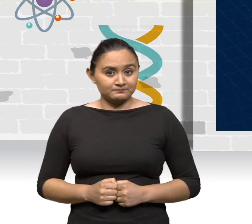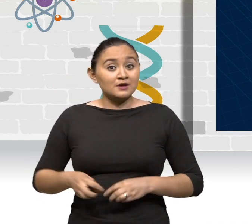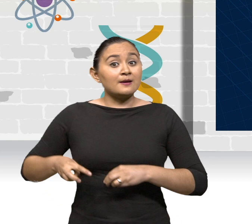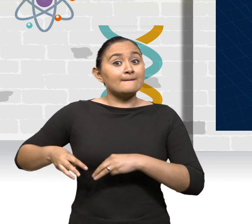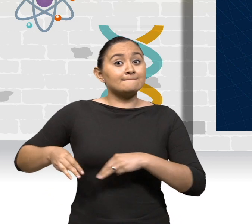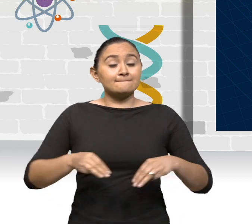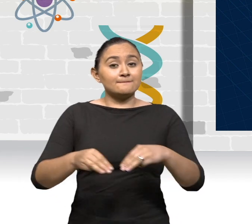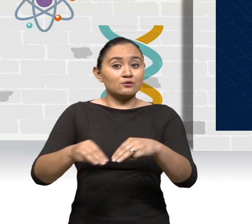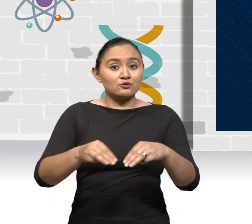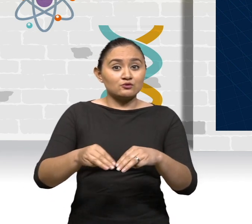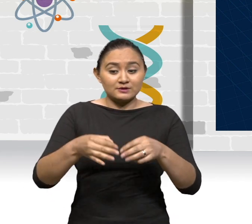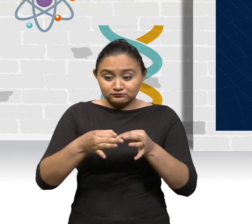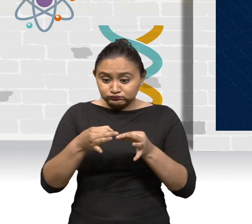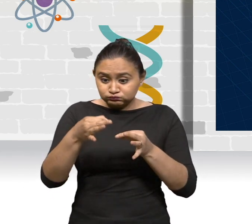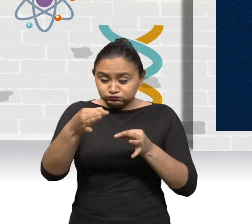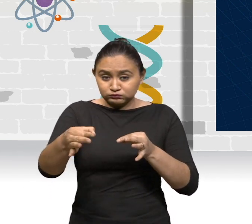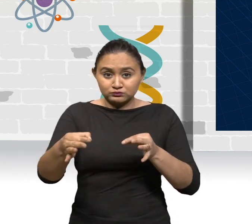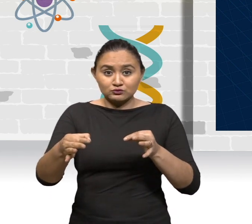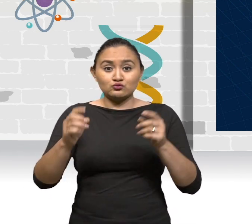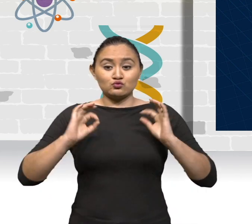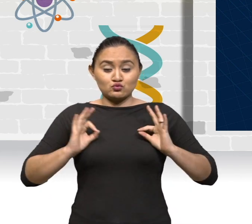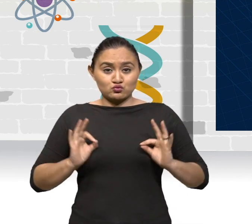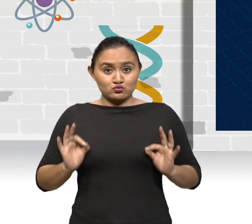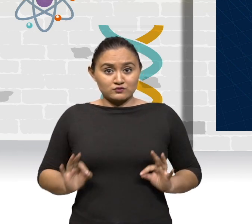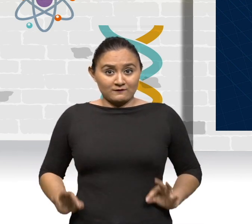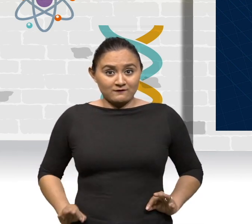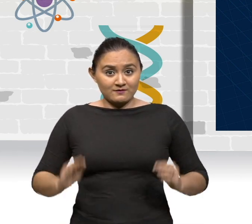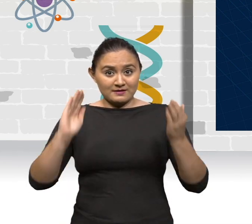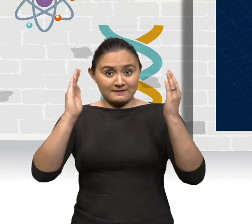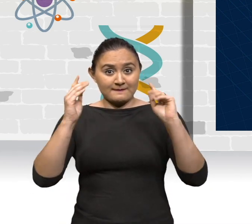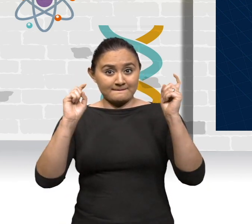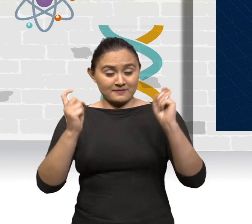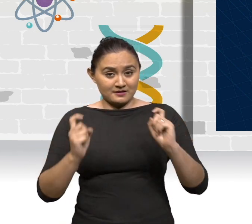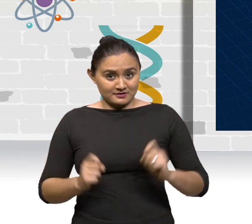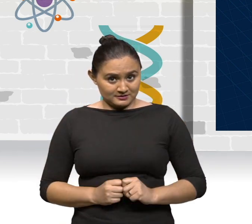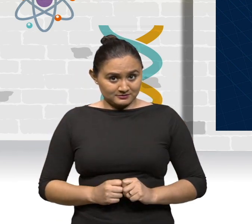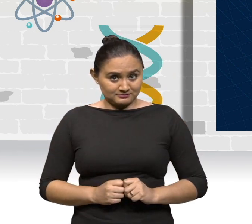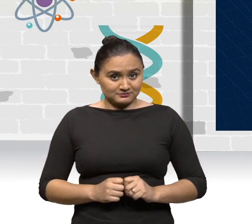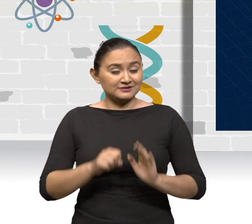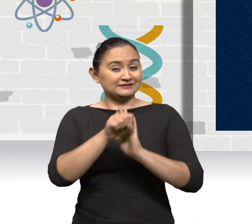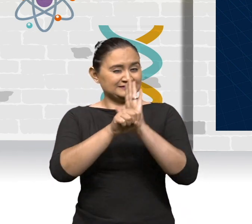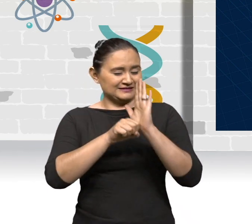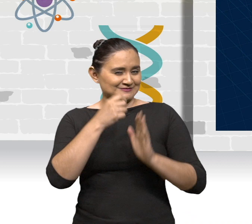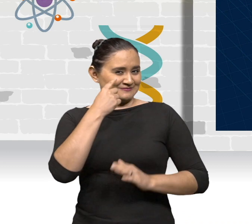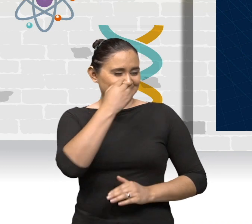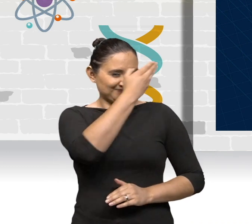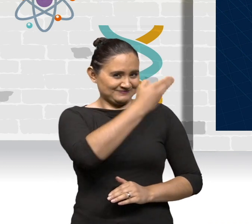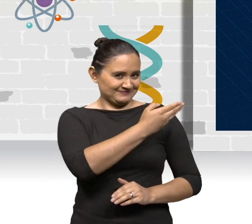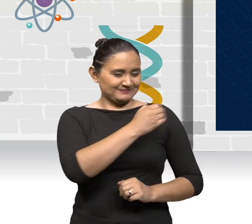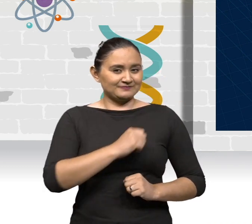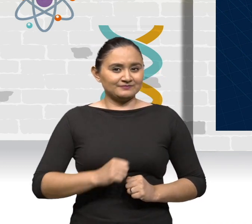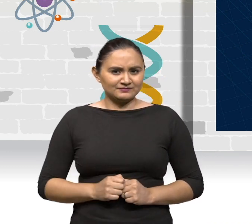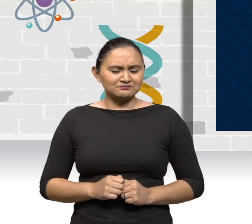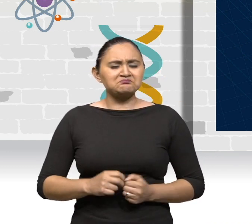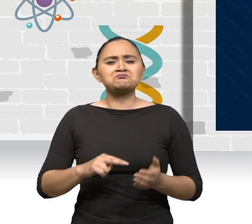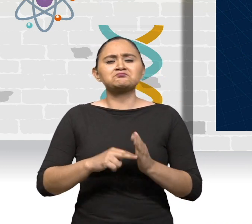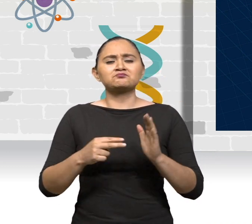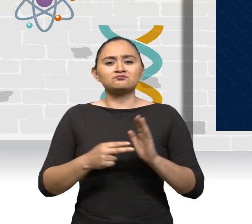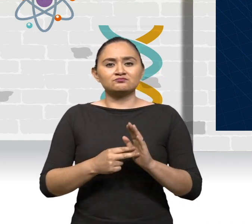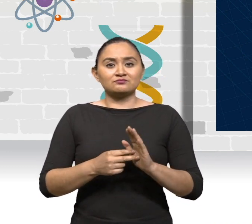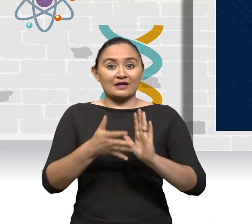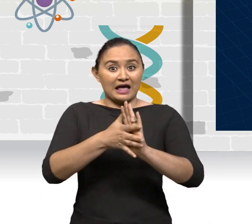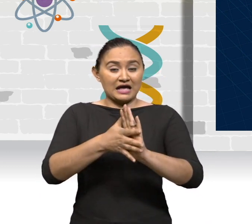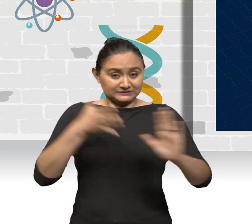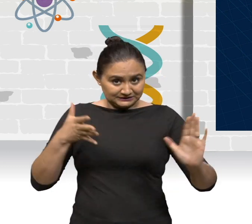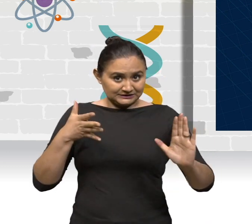El movimiento rectilíneo uniformemente variado, representado también por sus siglas MRV, se produce cuando